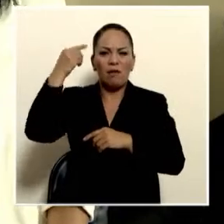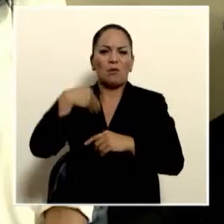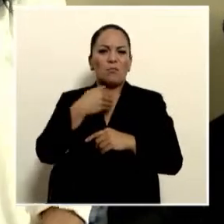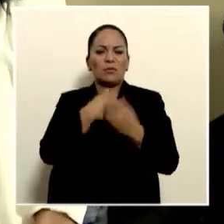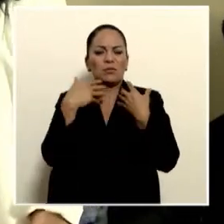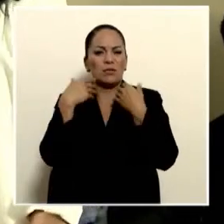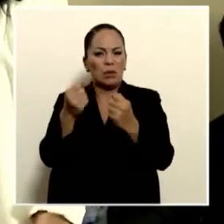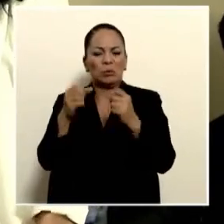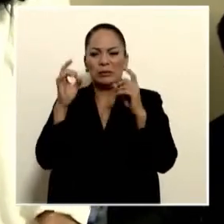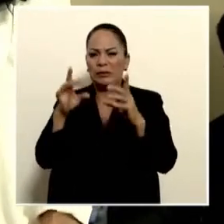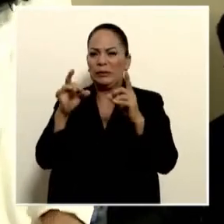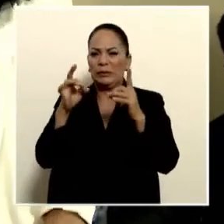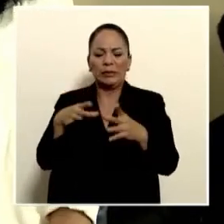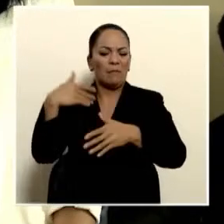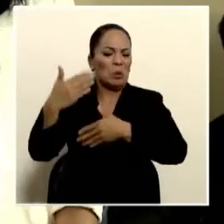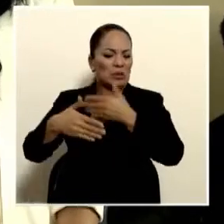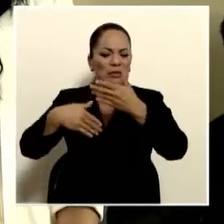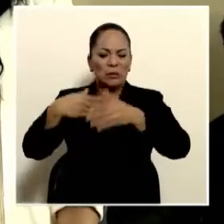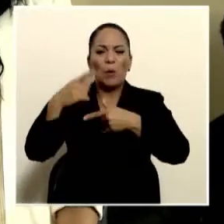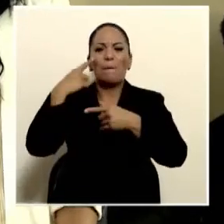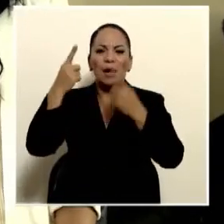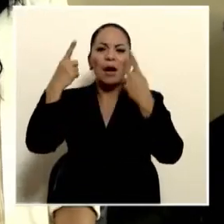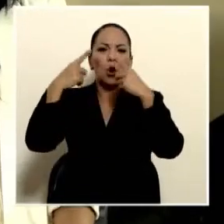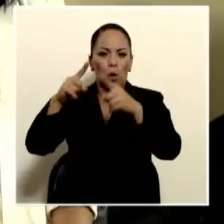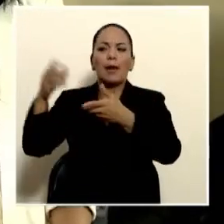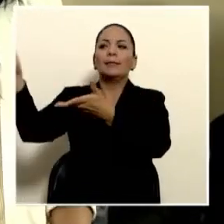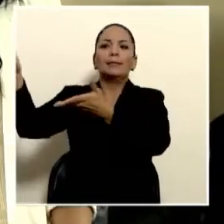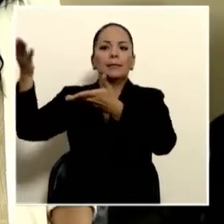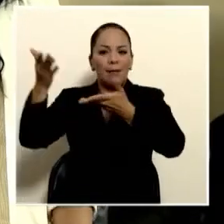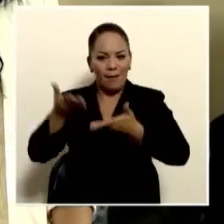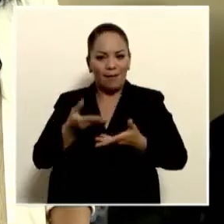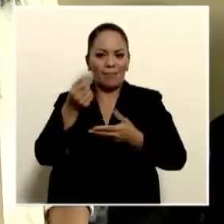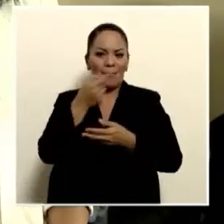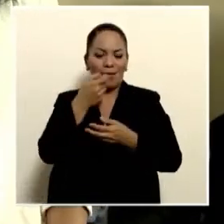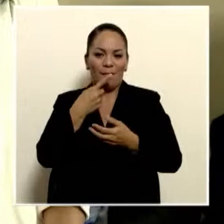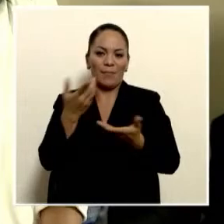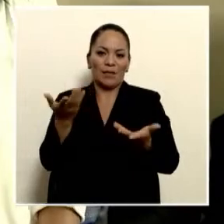Pública para poder registrar el medicamento.